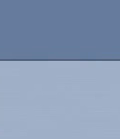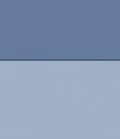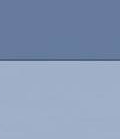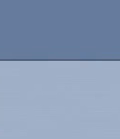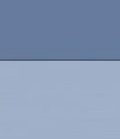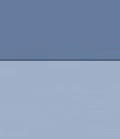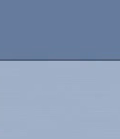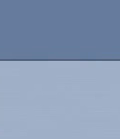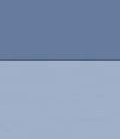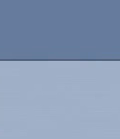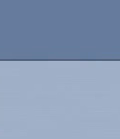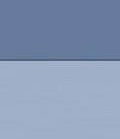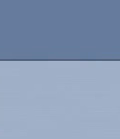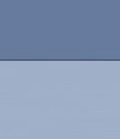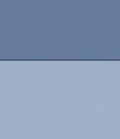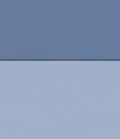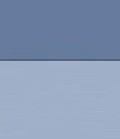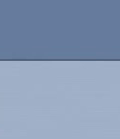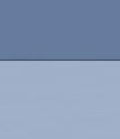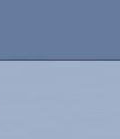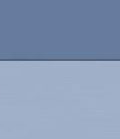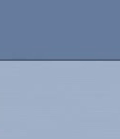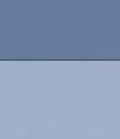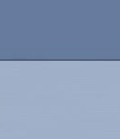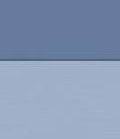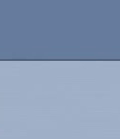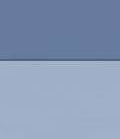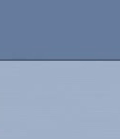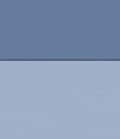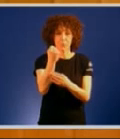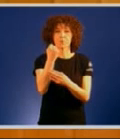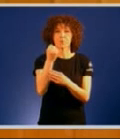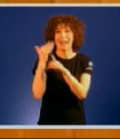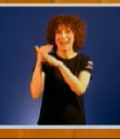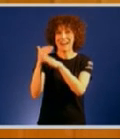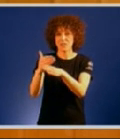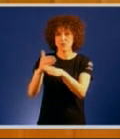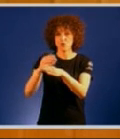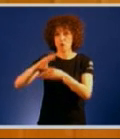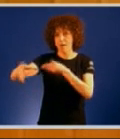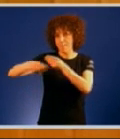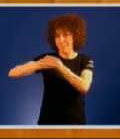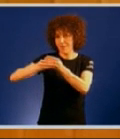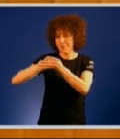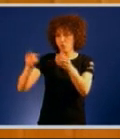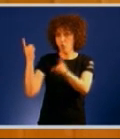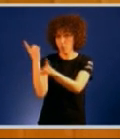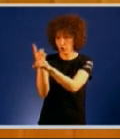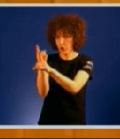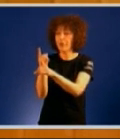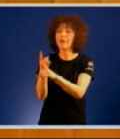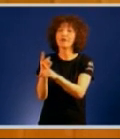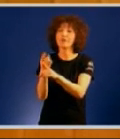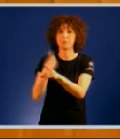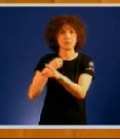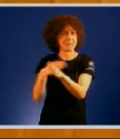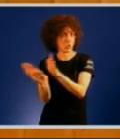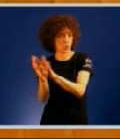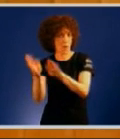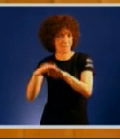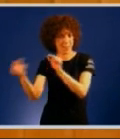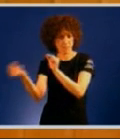Gracias, presidente. Brevemente, imos apoiar o resto de emendas da oposición que se